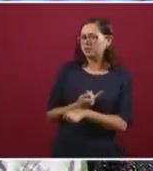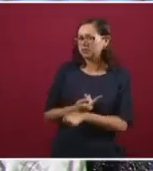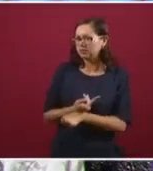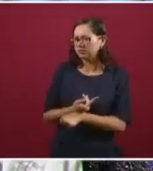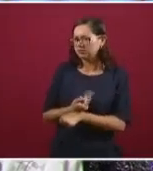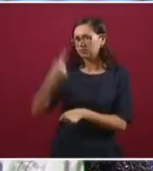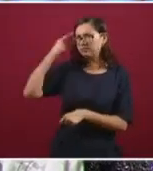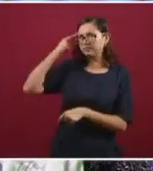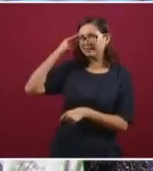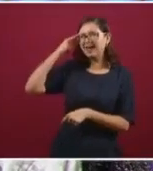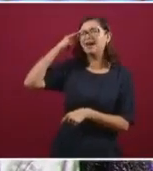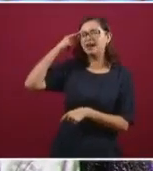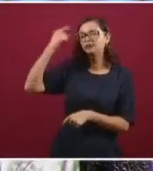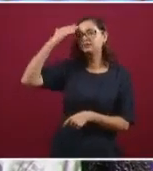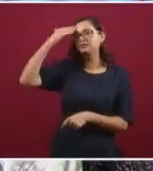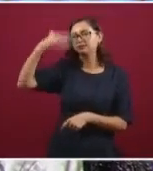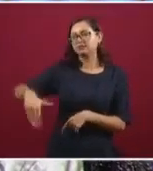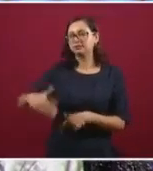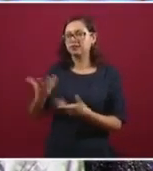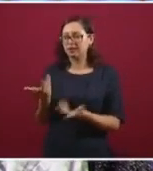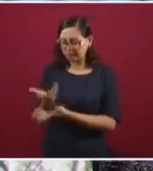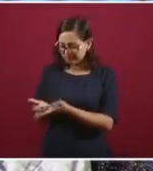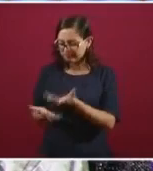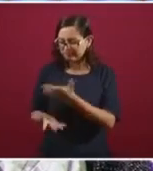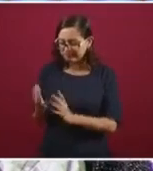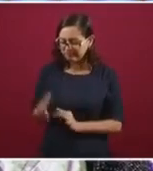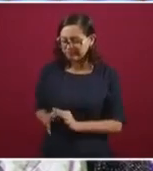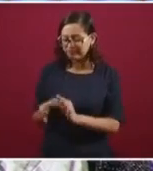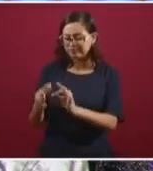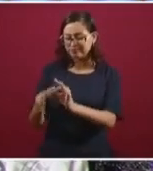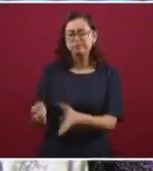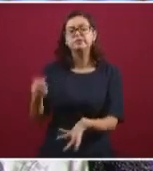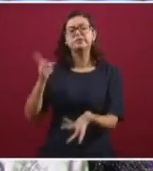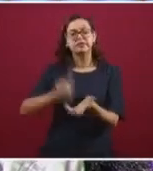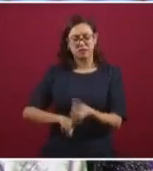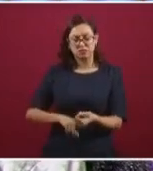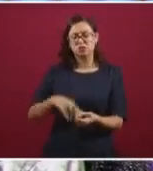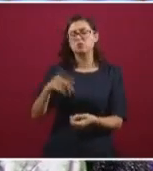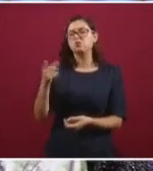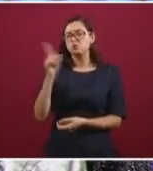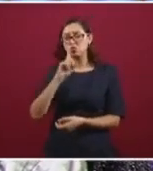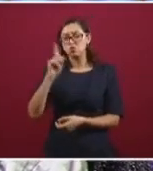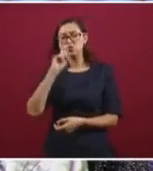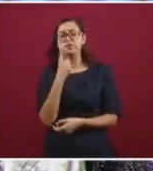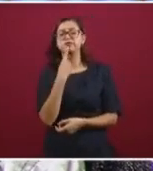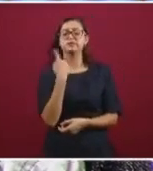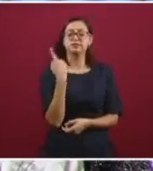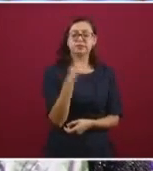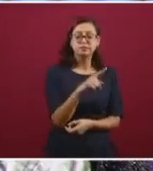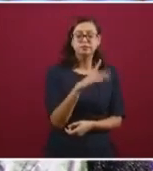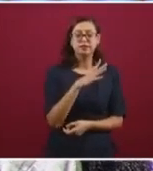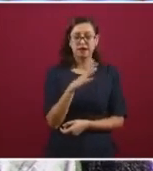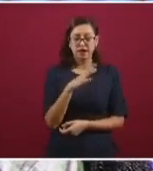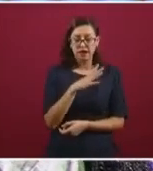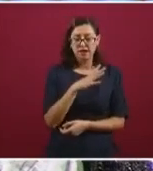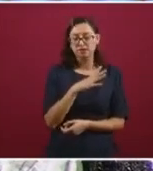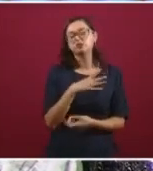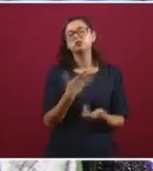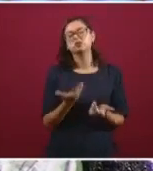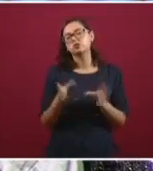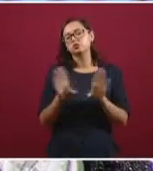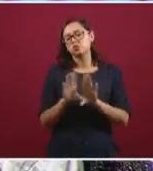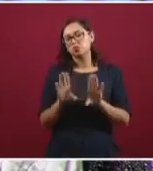incluido si hay una denuncia de una mujer o si hay que atender, en el caso,